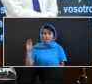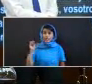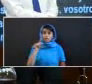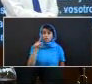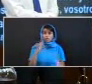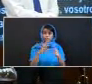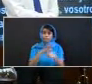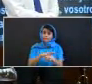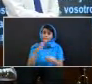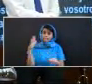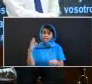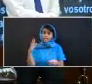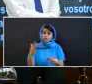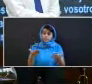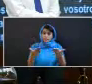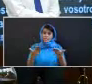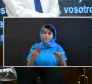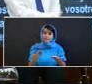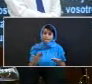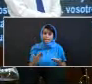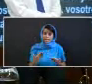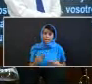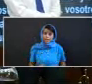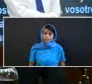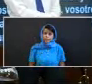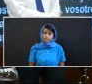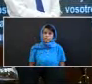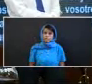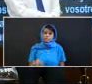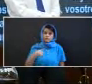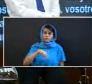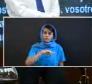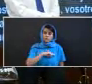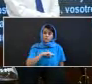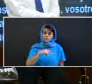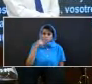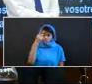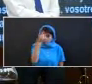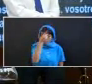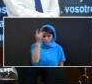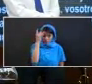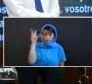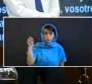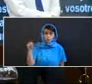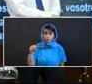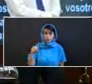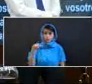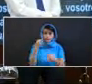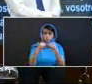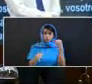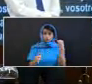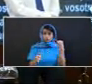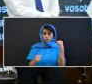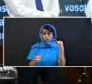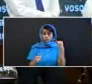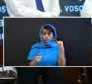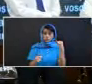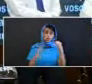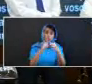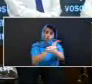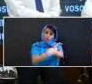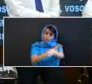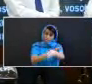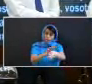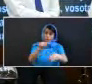que nos habrías de vestir. Nuestra tarea no ha terminado, Señor. Todavía seguimos en